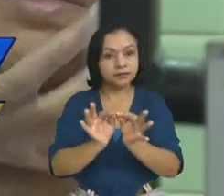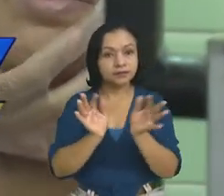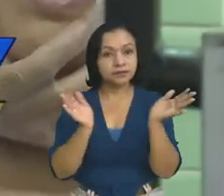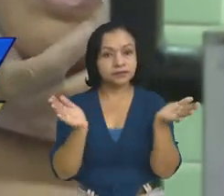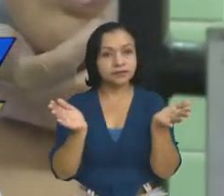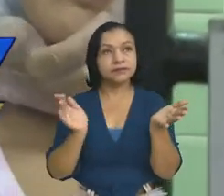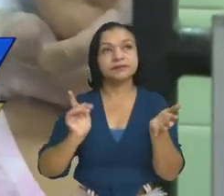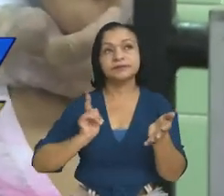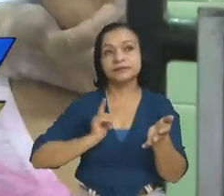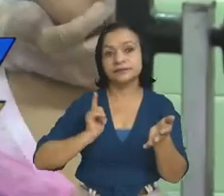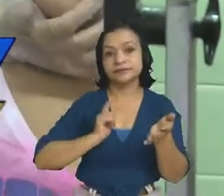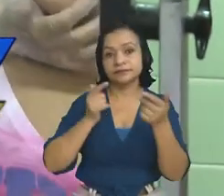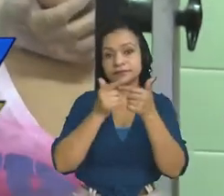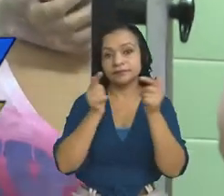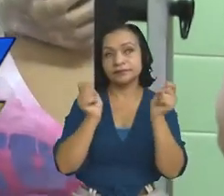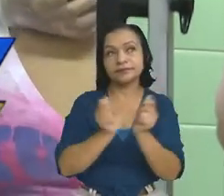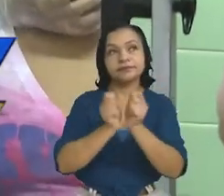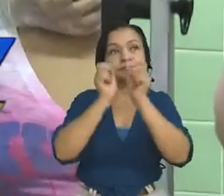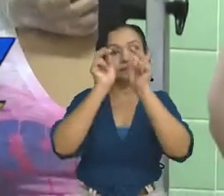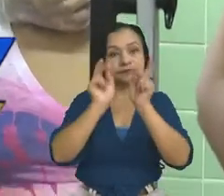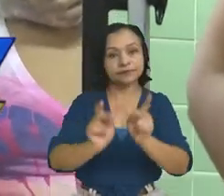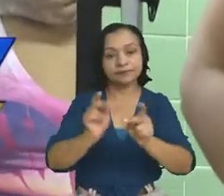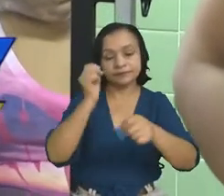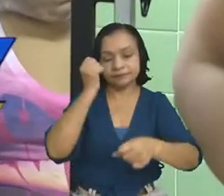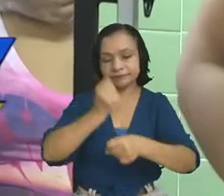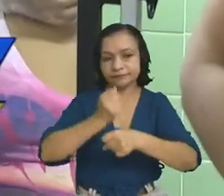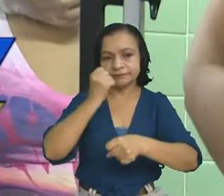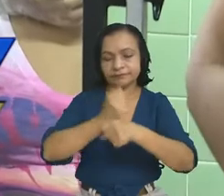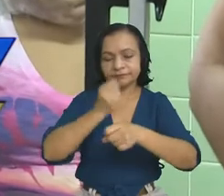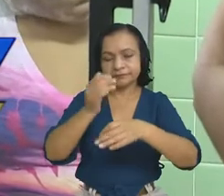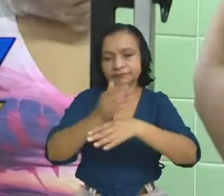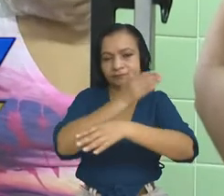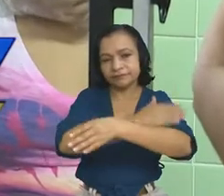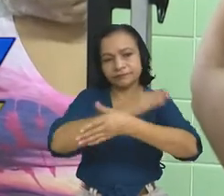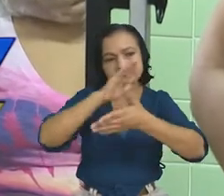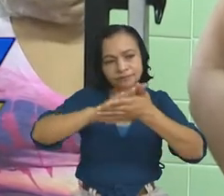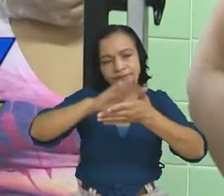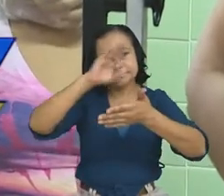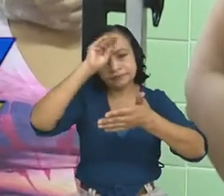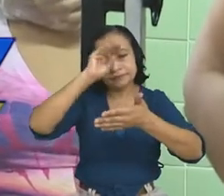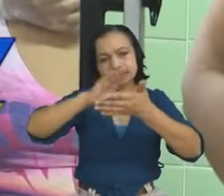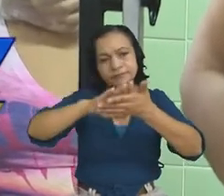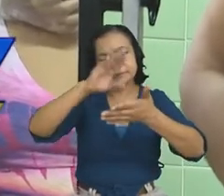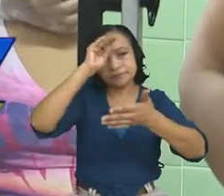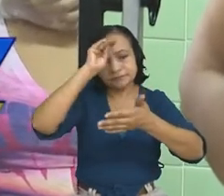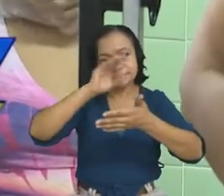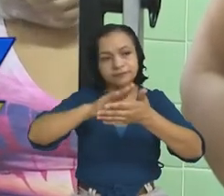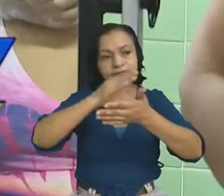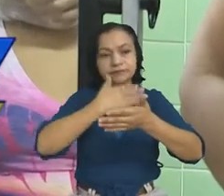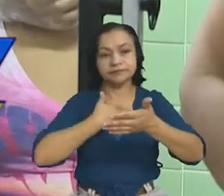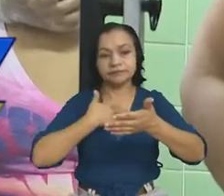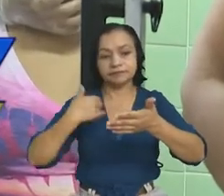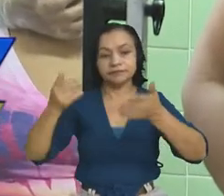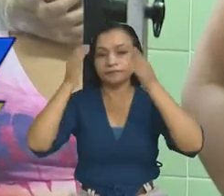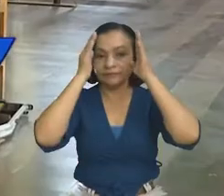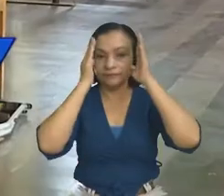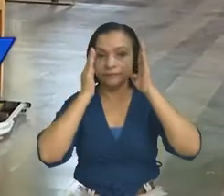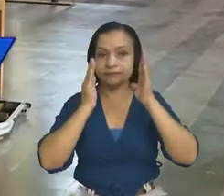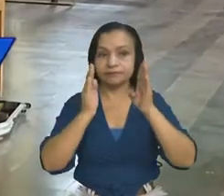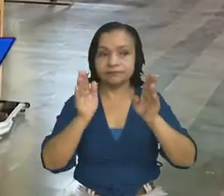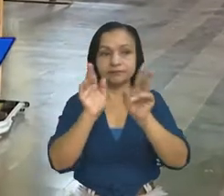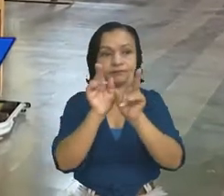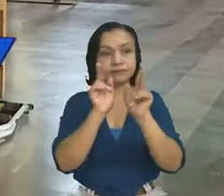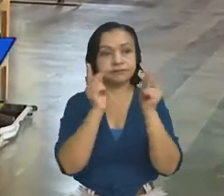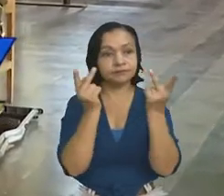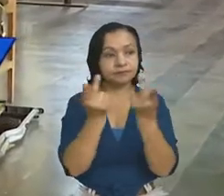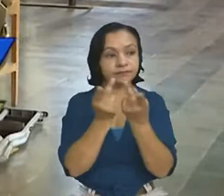también tenemos un equipo, un personal que ha estado siendo capacitado en esos procesos para asegurar una mejor atención a la